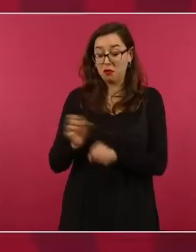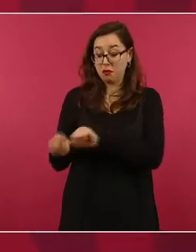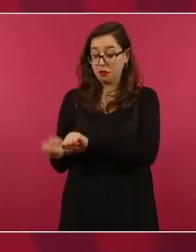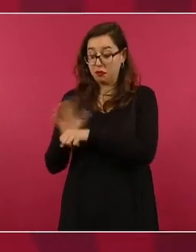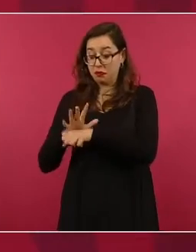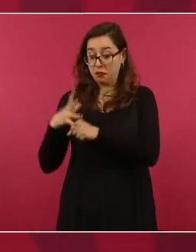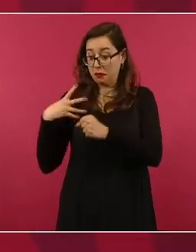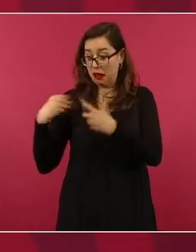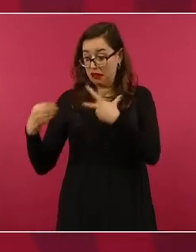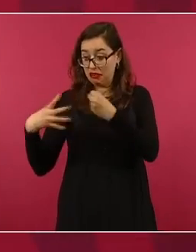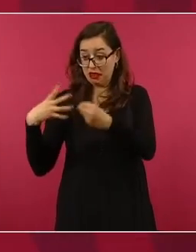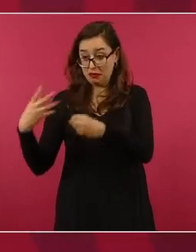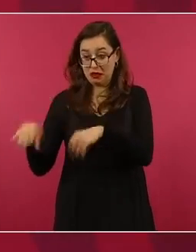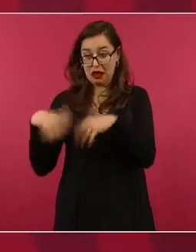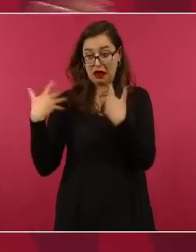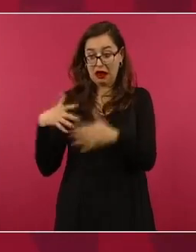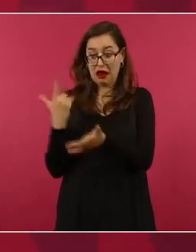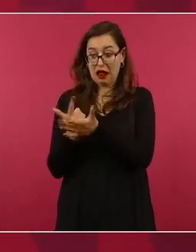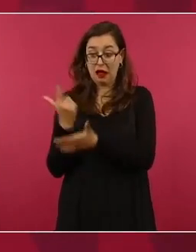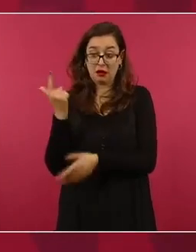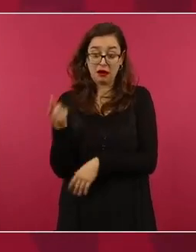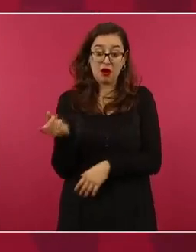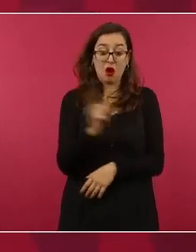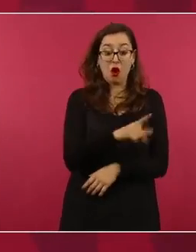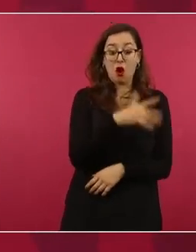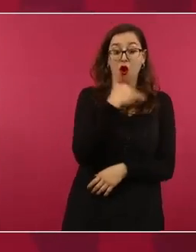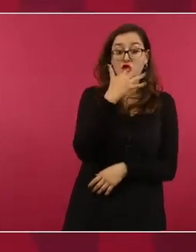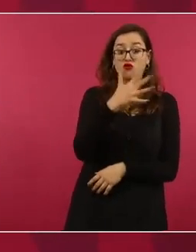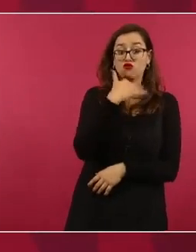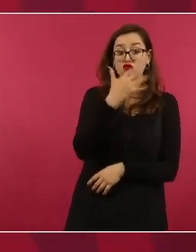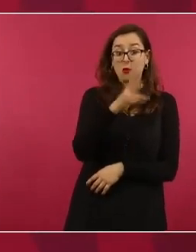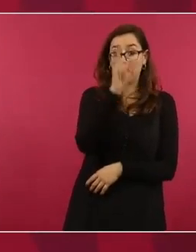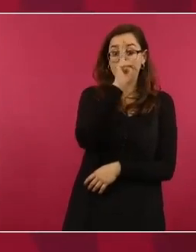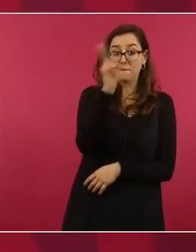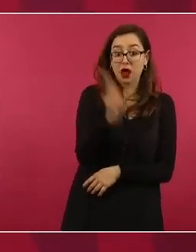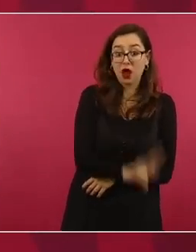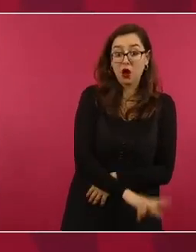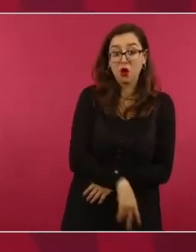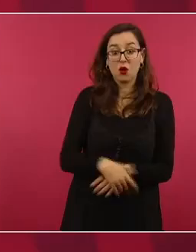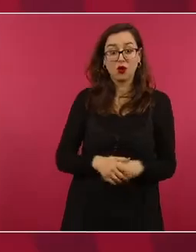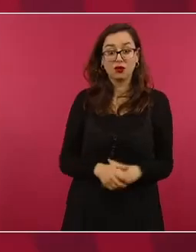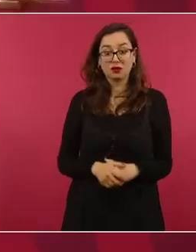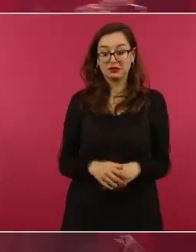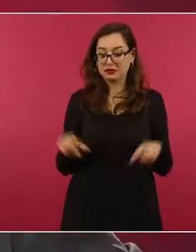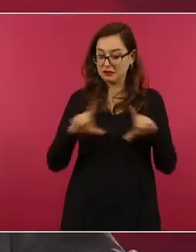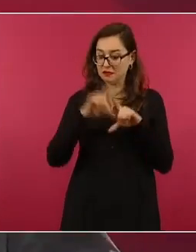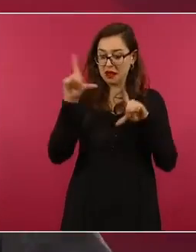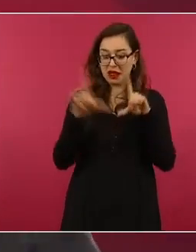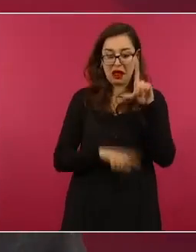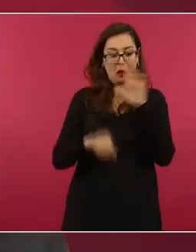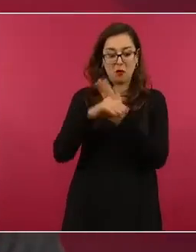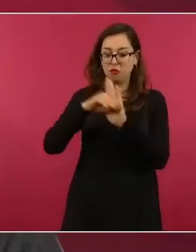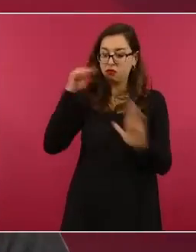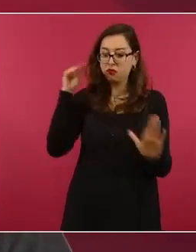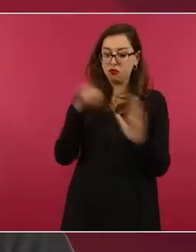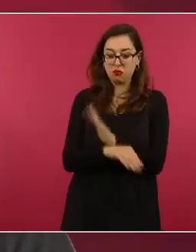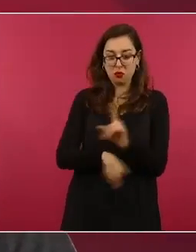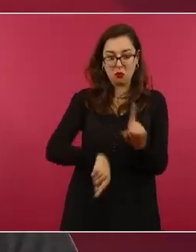Eso es lo que estaba acabando con México, destruyendo por completo al